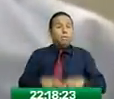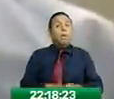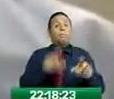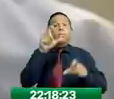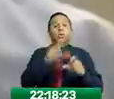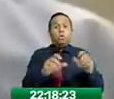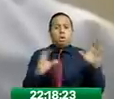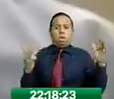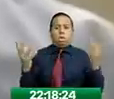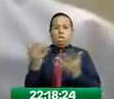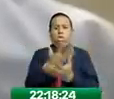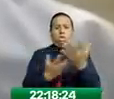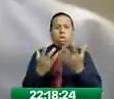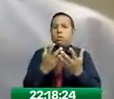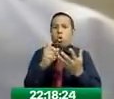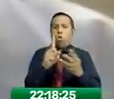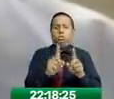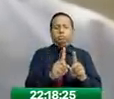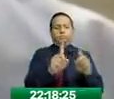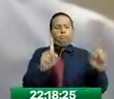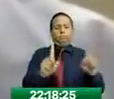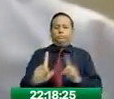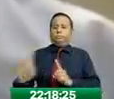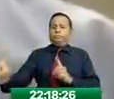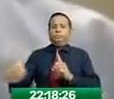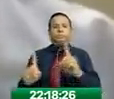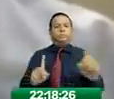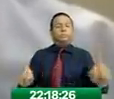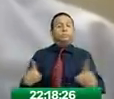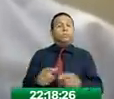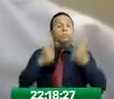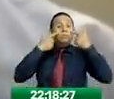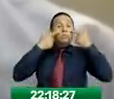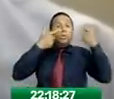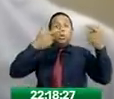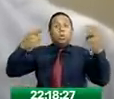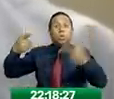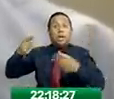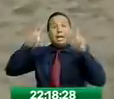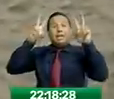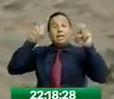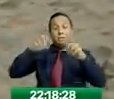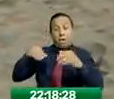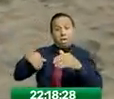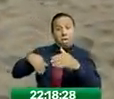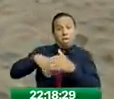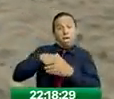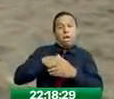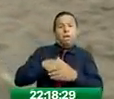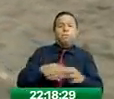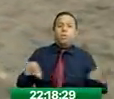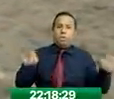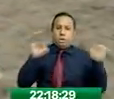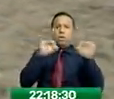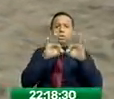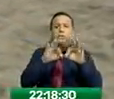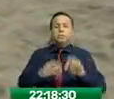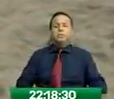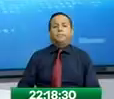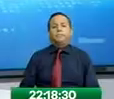fin de mantener el distanciamiento. Controlar el aforo va a ser otro de los temas sumamente importantes para los gobiernos municipales. Informó Julio César